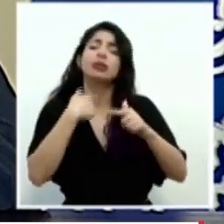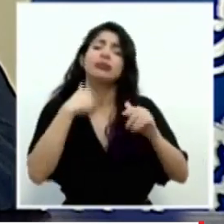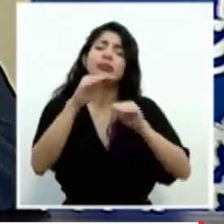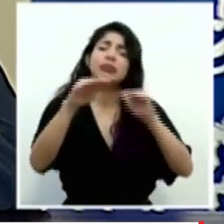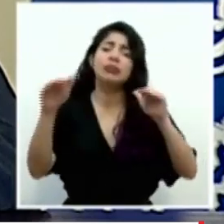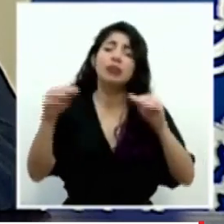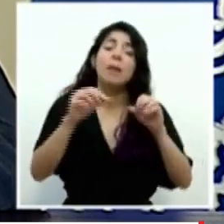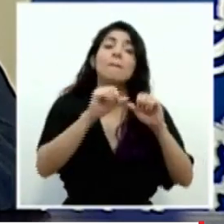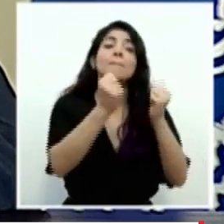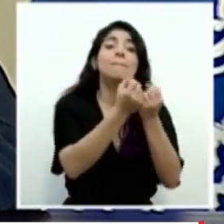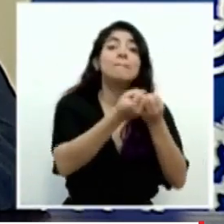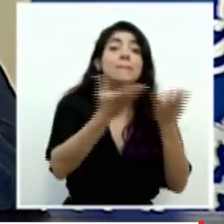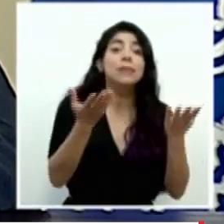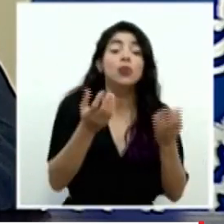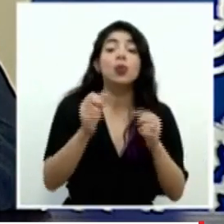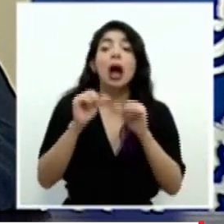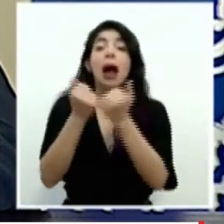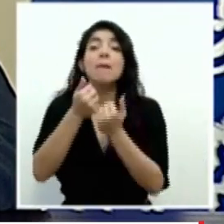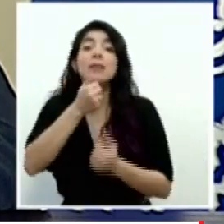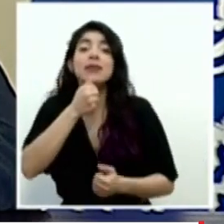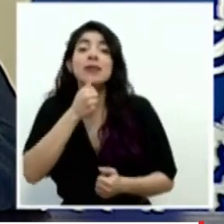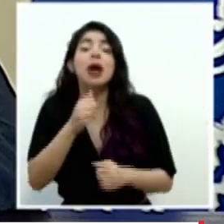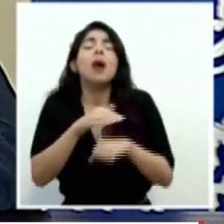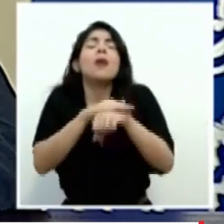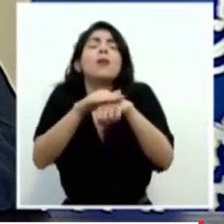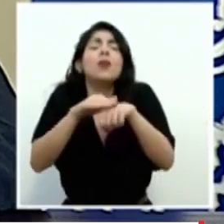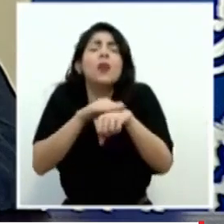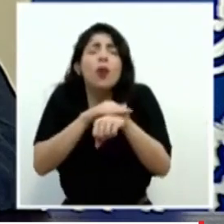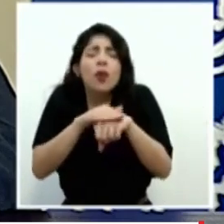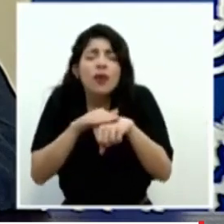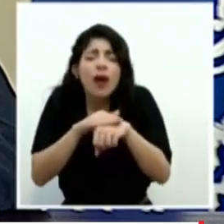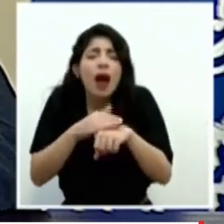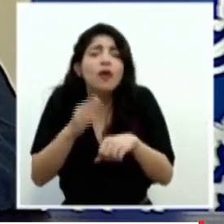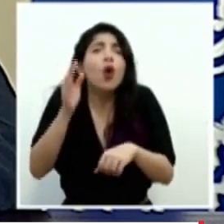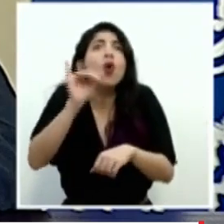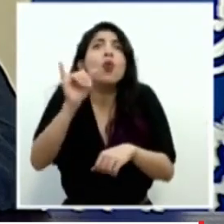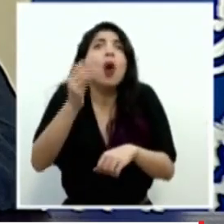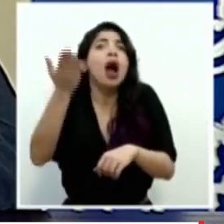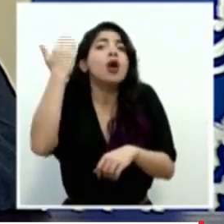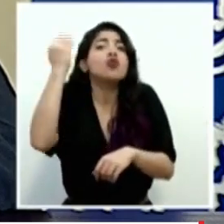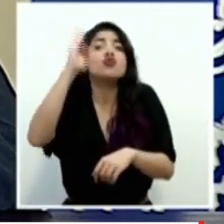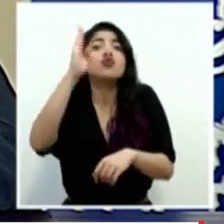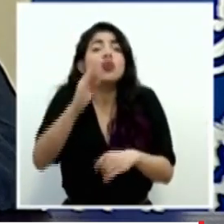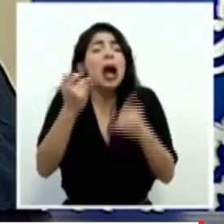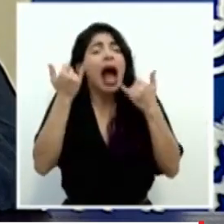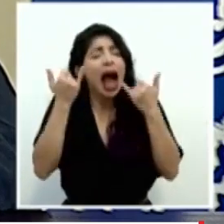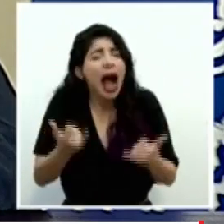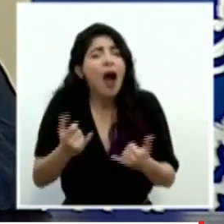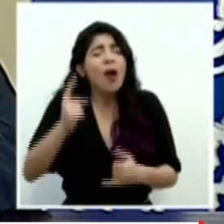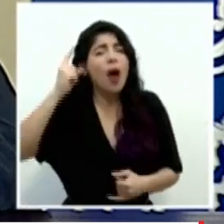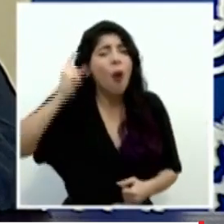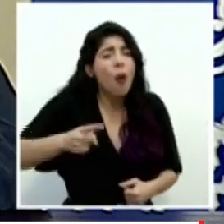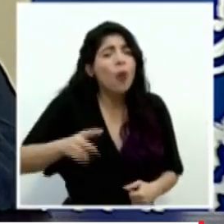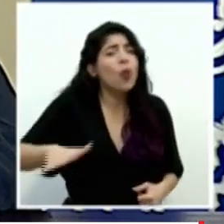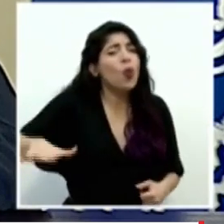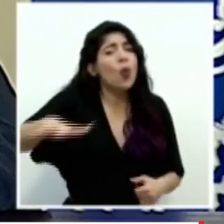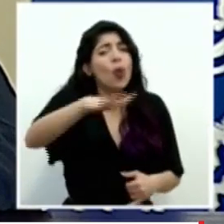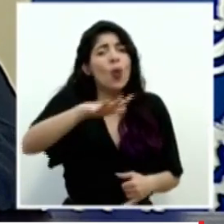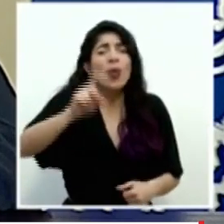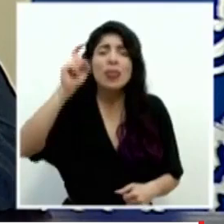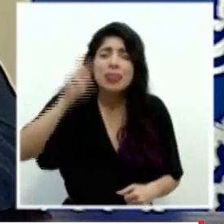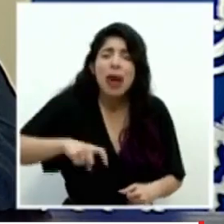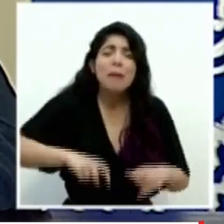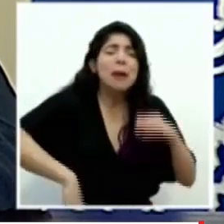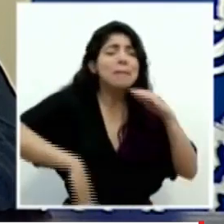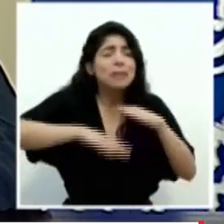por favor, como nunca antes en la vida, empléense a fondo para habilitar el teletrabajo en su máxima